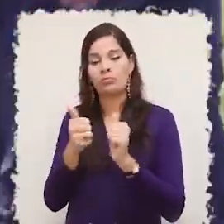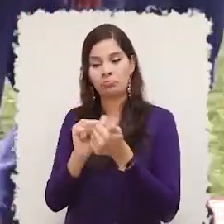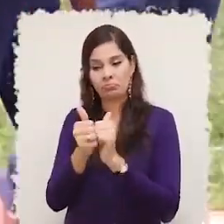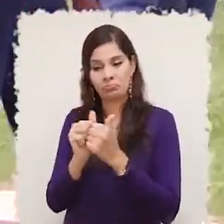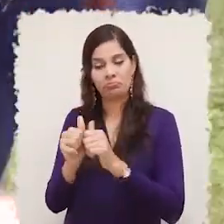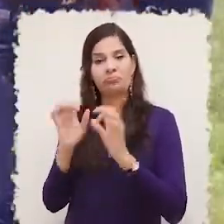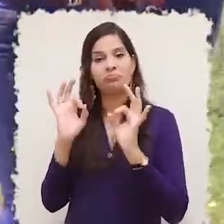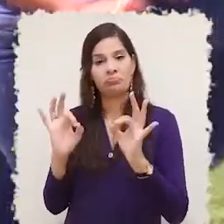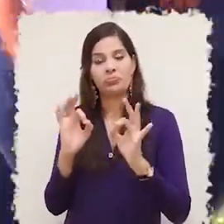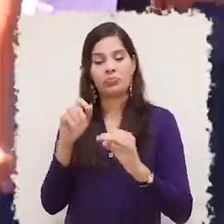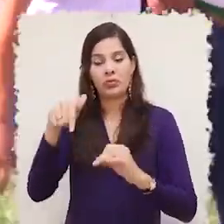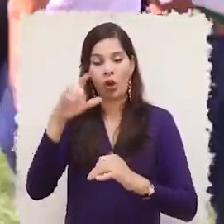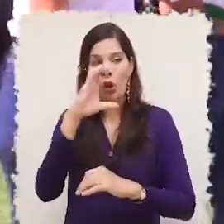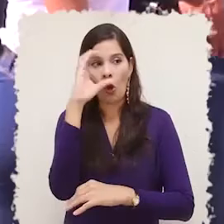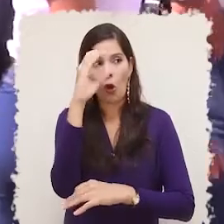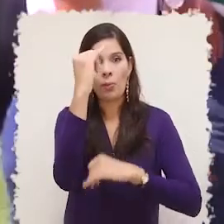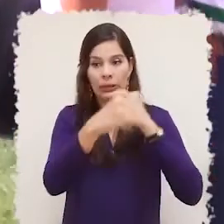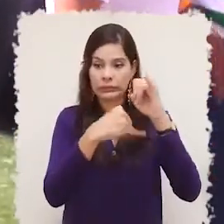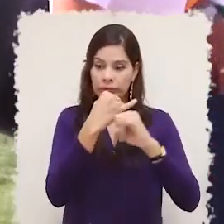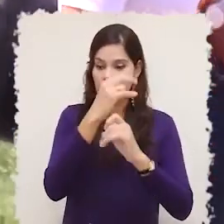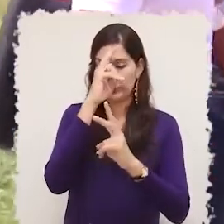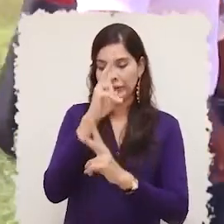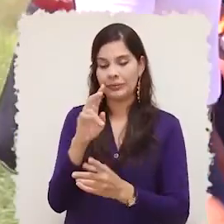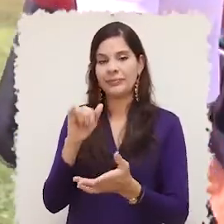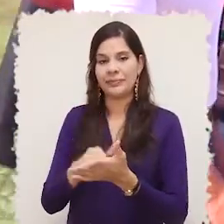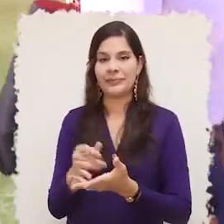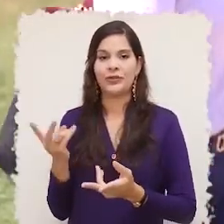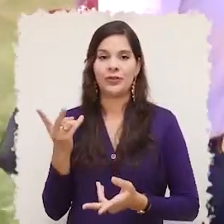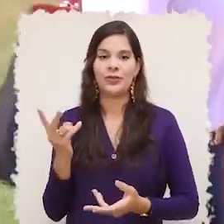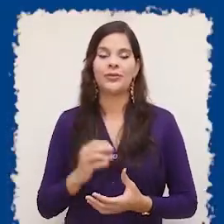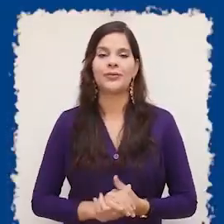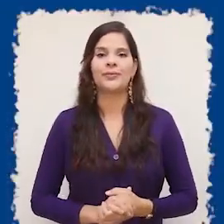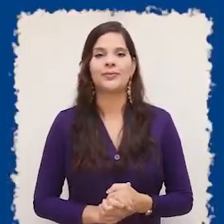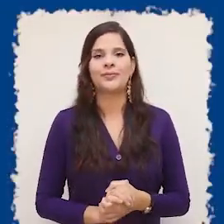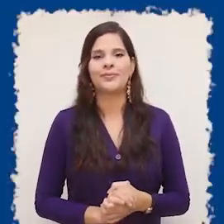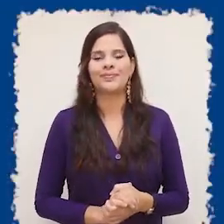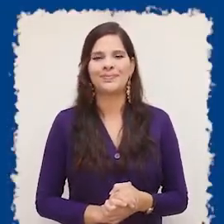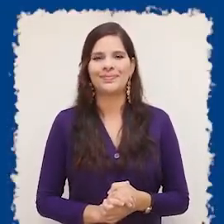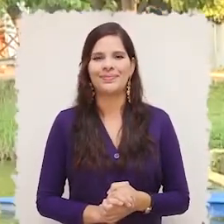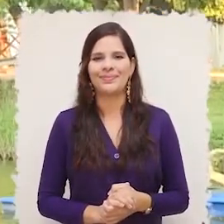campo deportivo a nivel nacional e internacional.